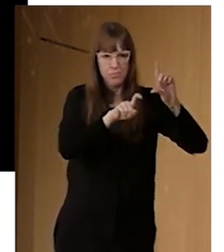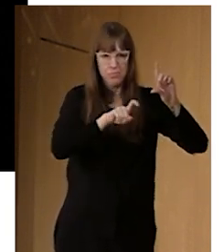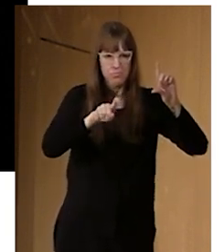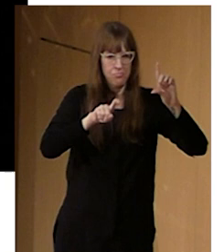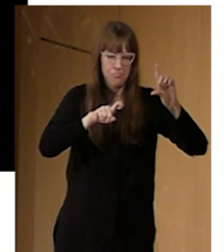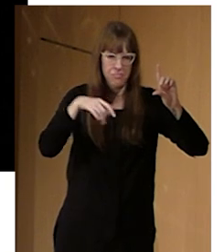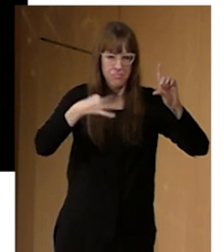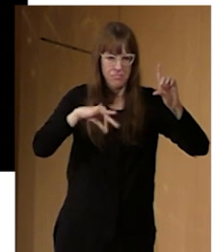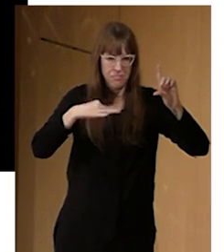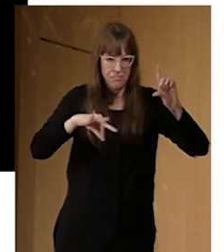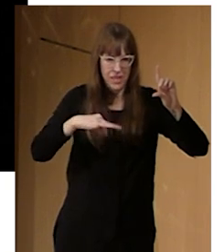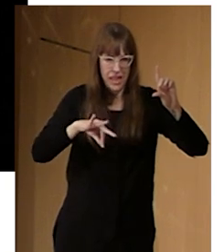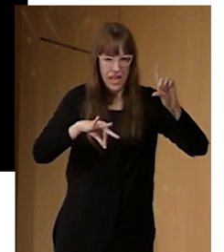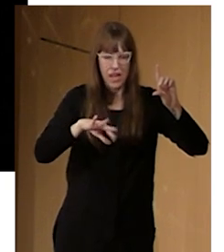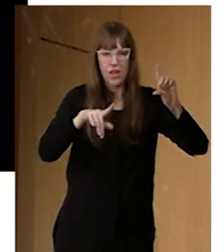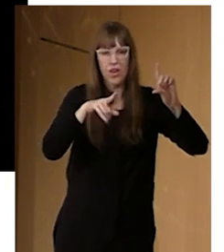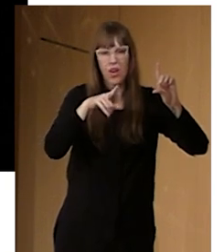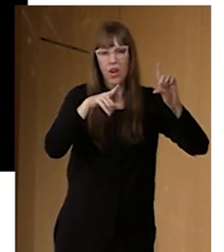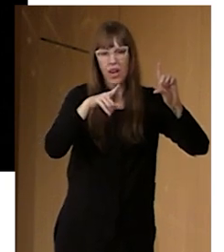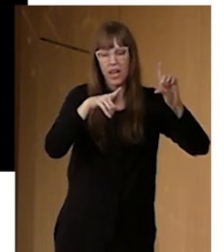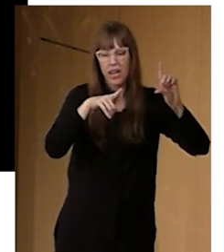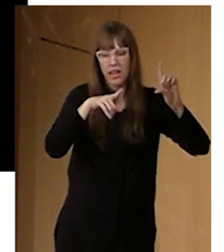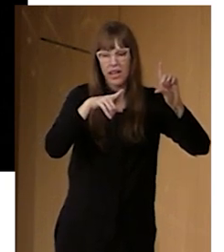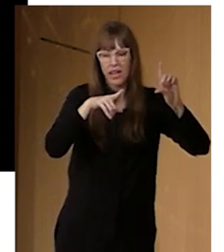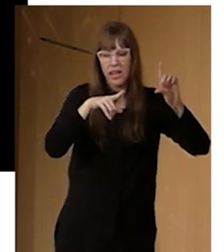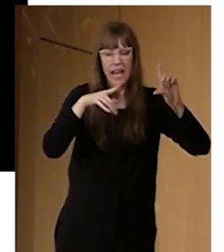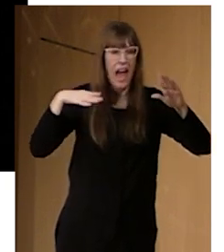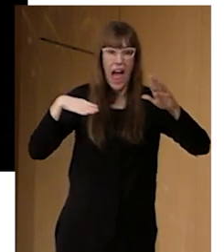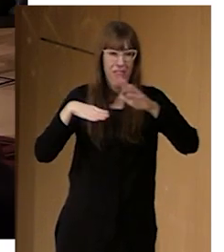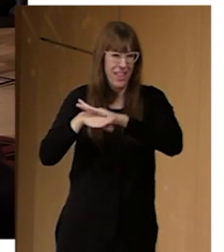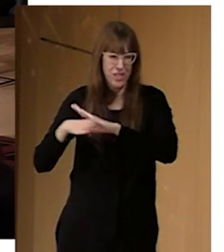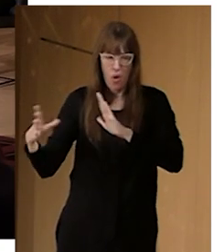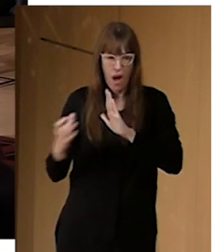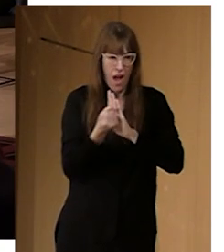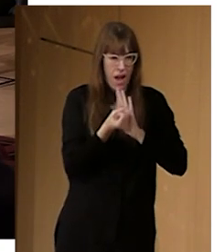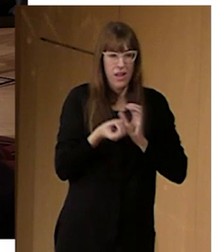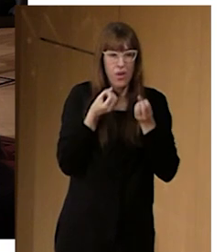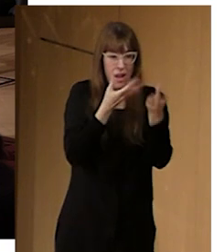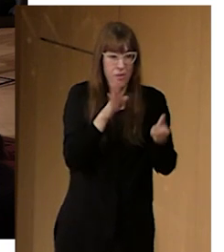eh Y con el acceso pleno a a toda la